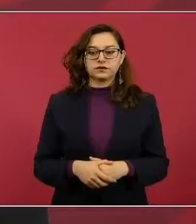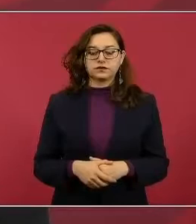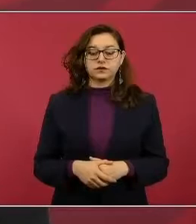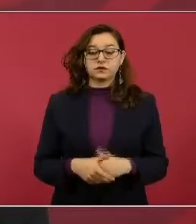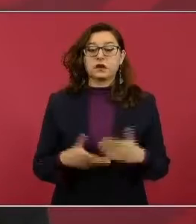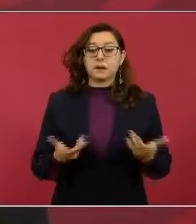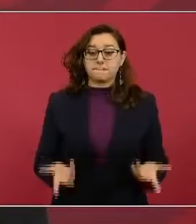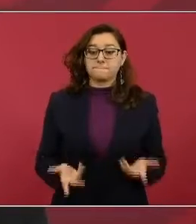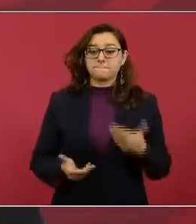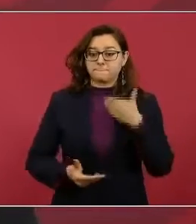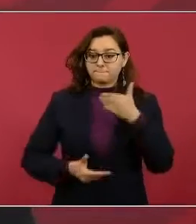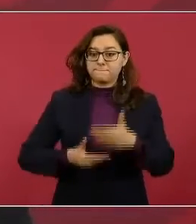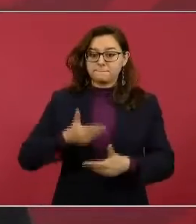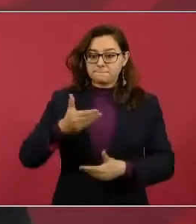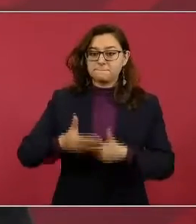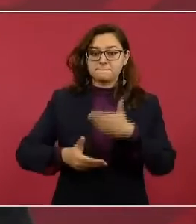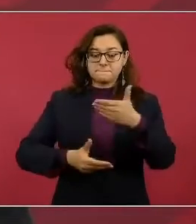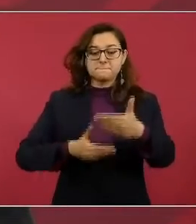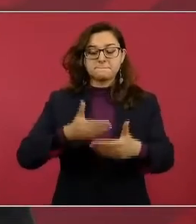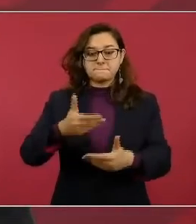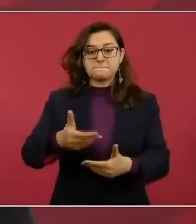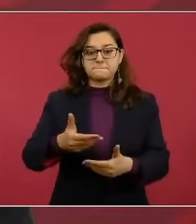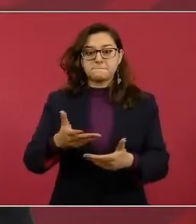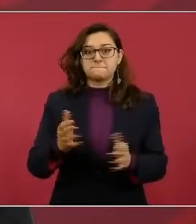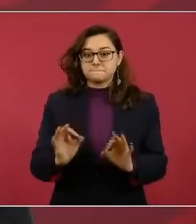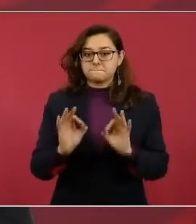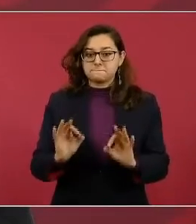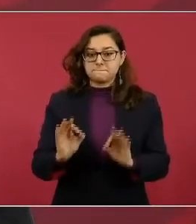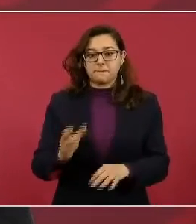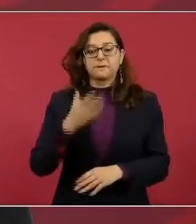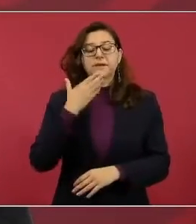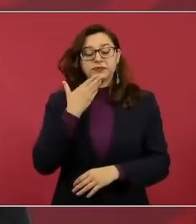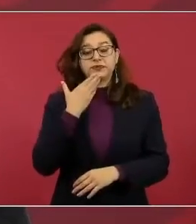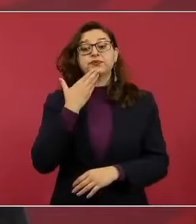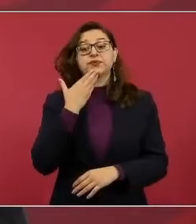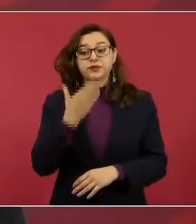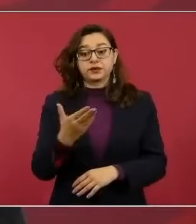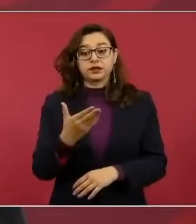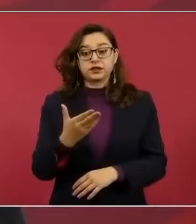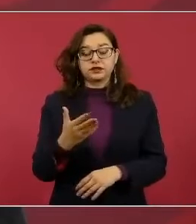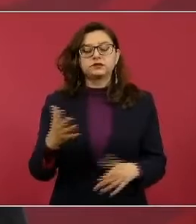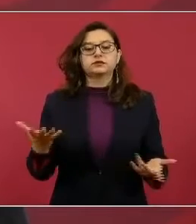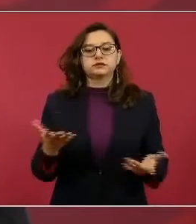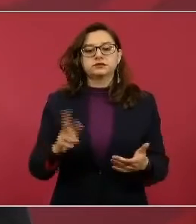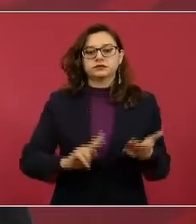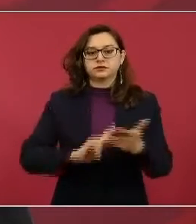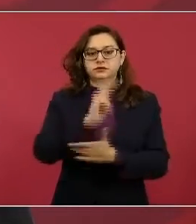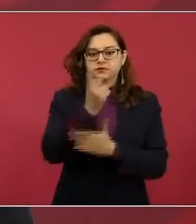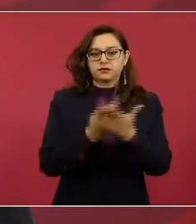Se ha avanzado mucho porque en los programas de bienestar